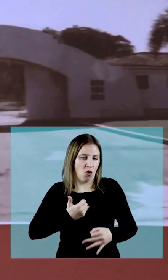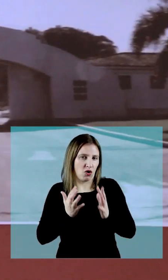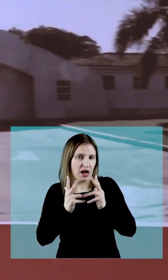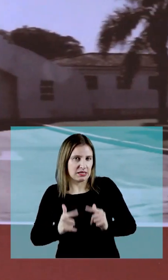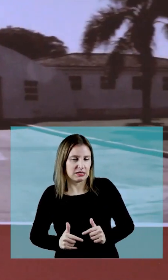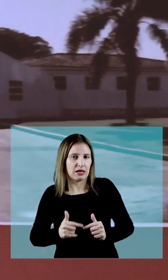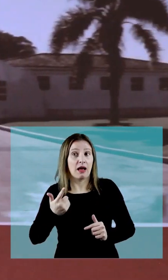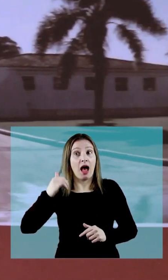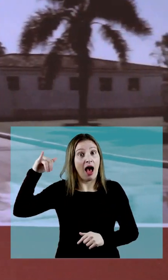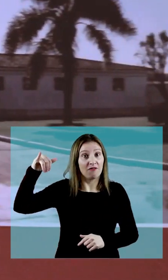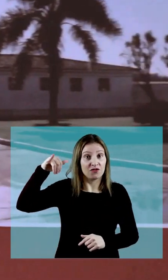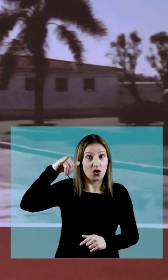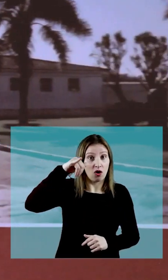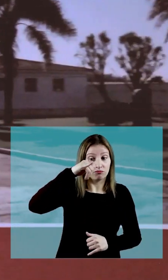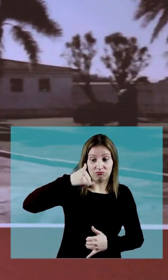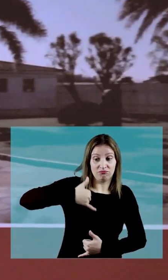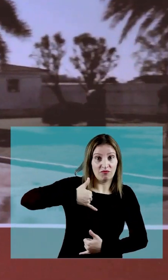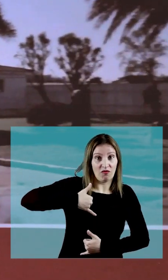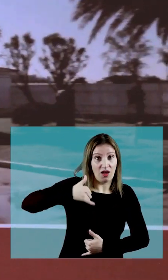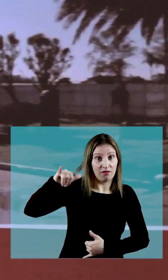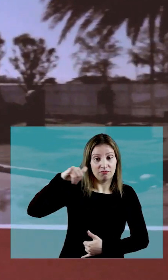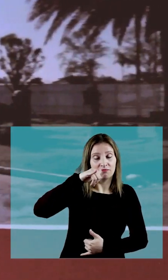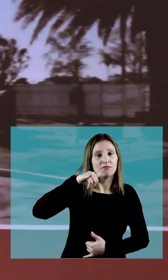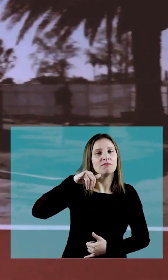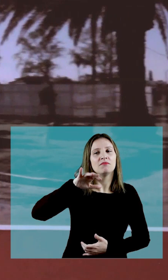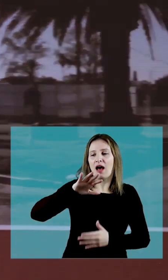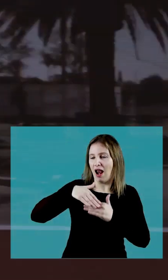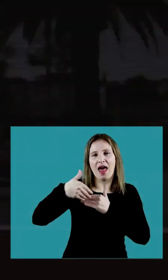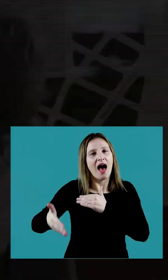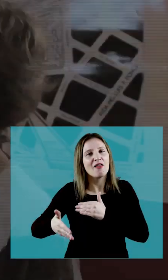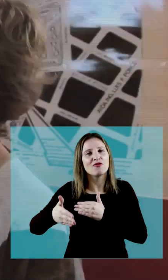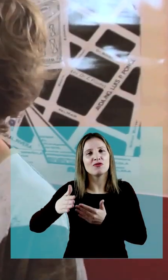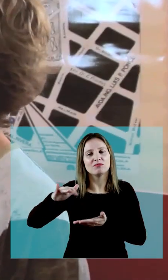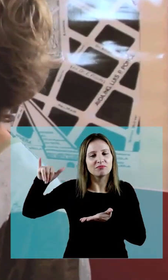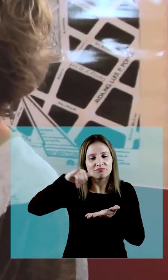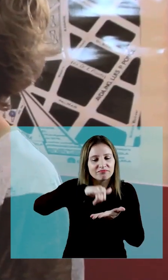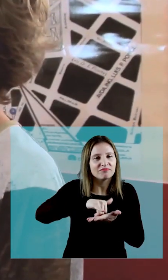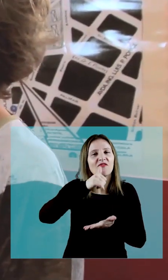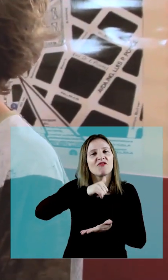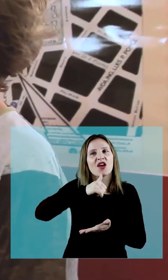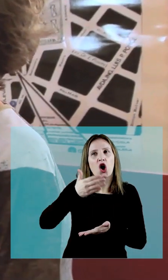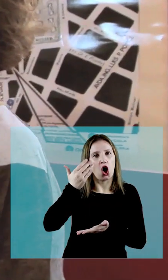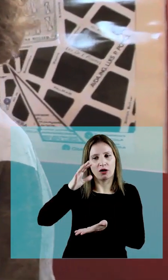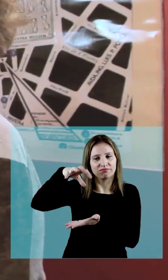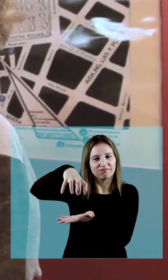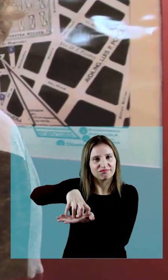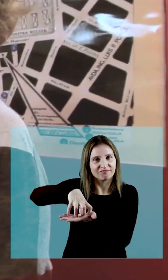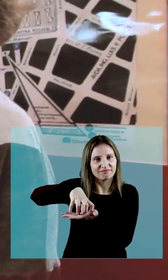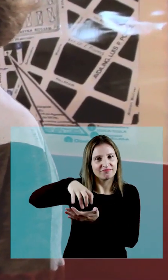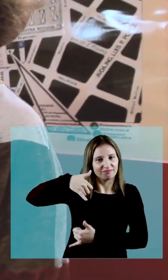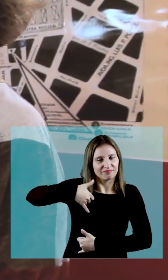un avión de la Fuerza Aérea, esta es la base de la Fuerza Aérea al lado del aeropuerto viejo, lo cual nos habla